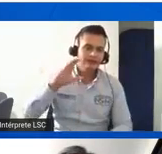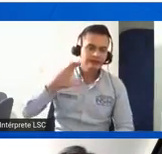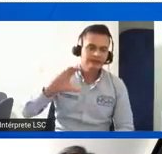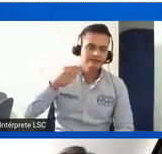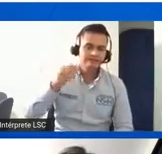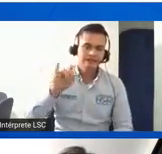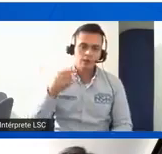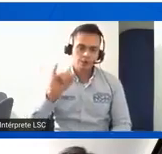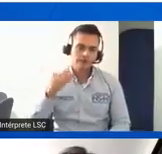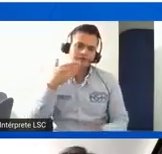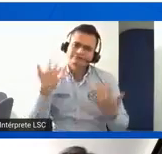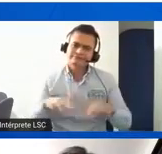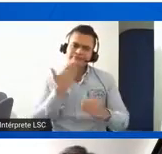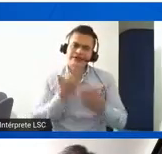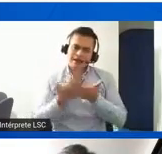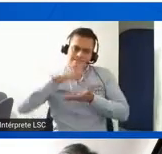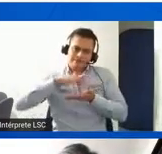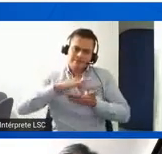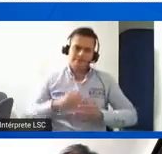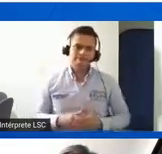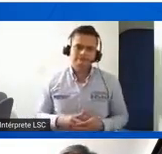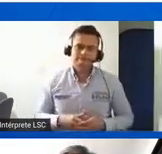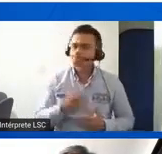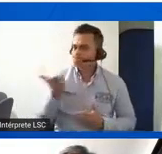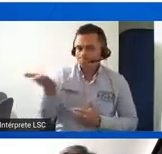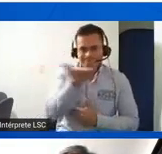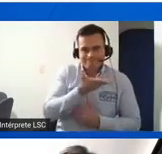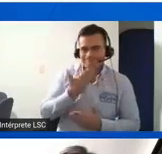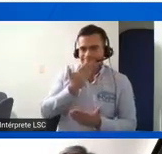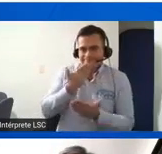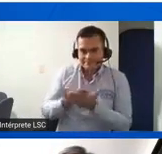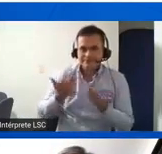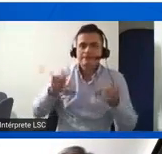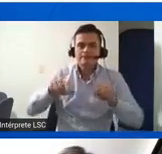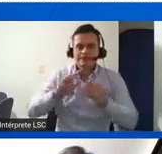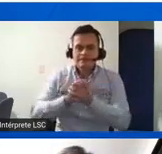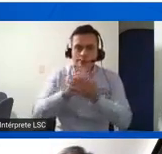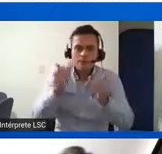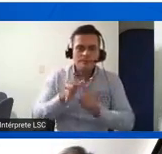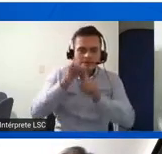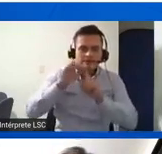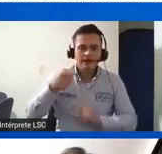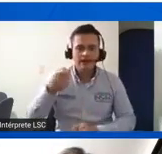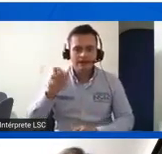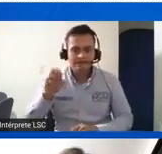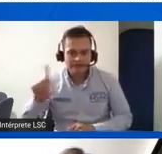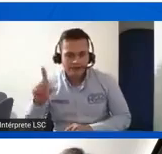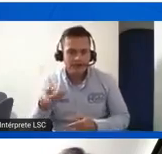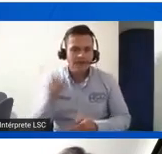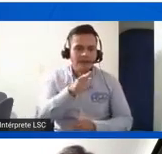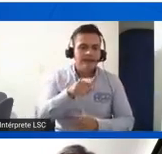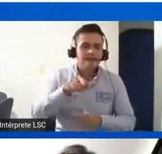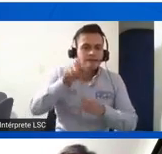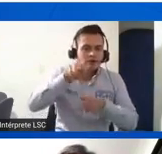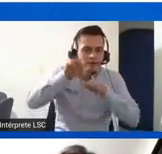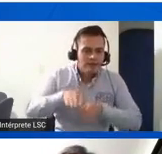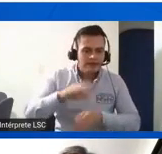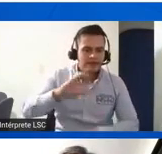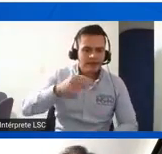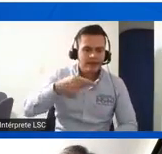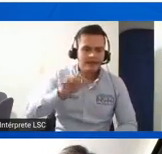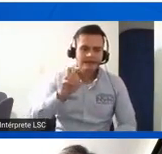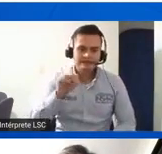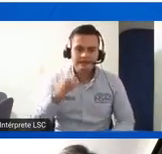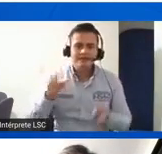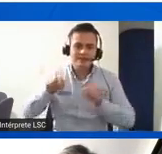por participar. No, a ustedes, Natalia, un abrazo muy especial, a Gabriel, al representante Cristian y al